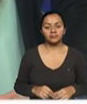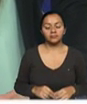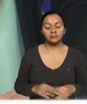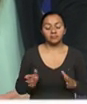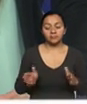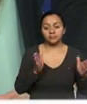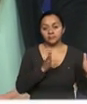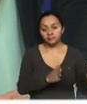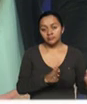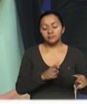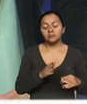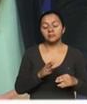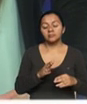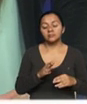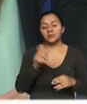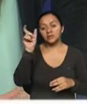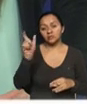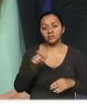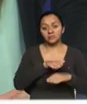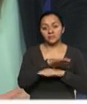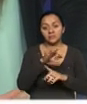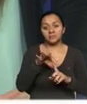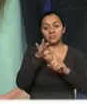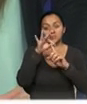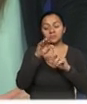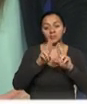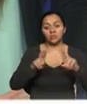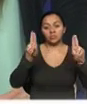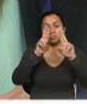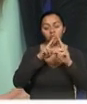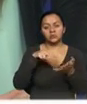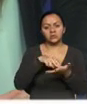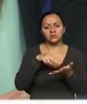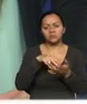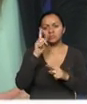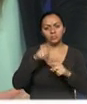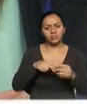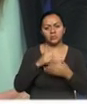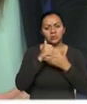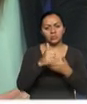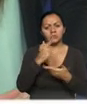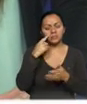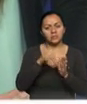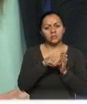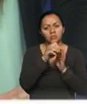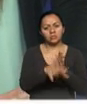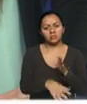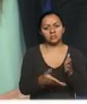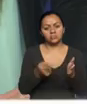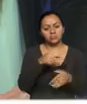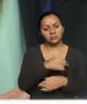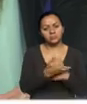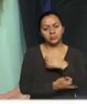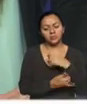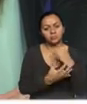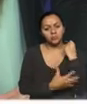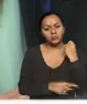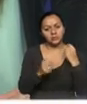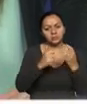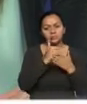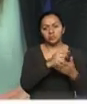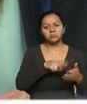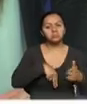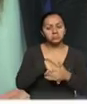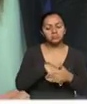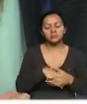Mientras que el enviado especial de la ONU para Siria denuncia el impedimento para entregar ayuda humanitaria en ese país. Esto y más